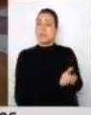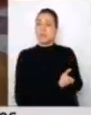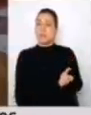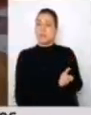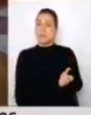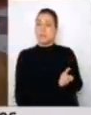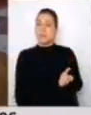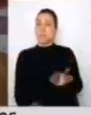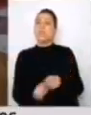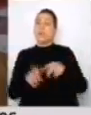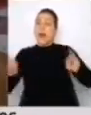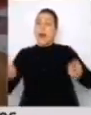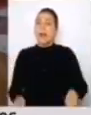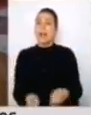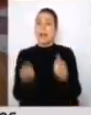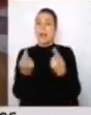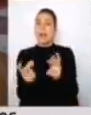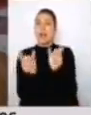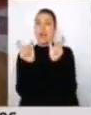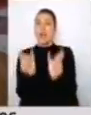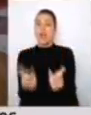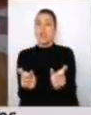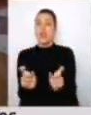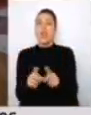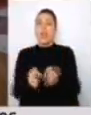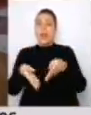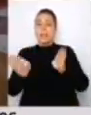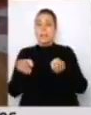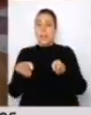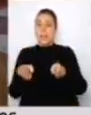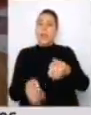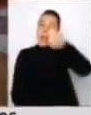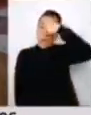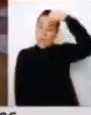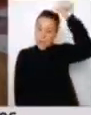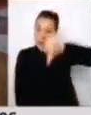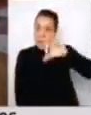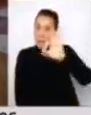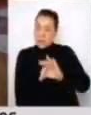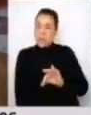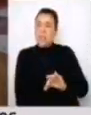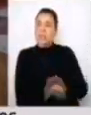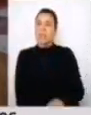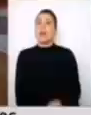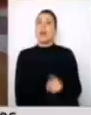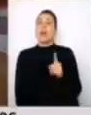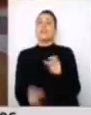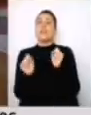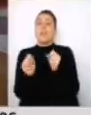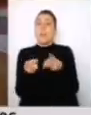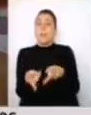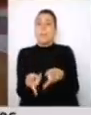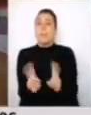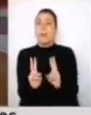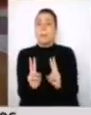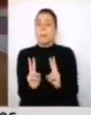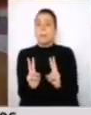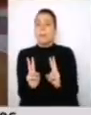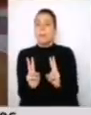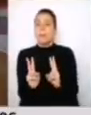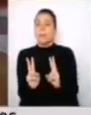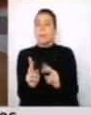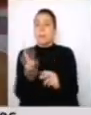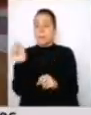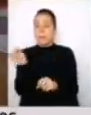control sobre nuestras calles castigo va a ser aquello que nos va a permitir mandar a los narcotraficantes o